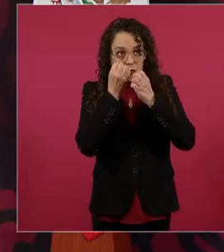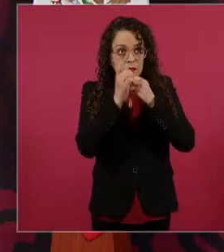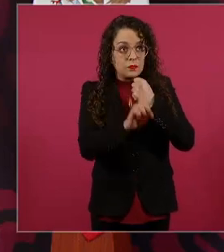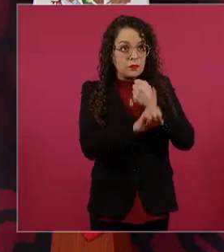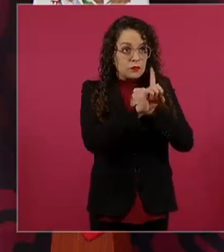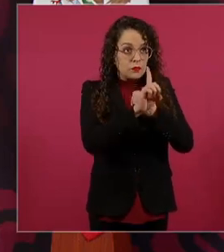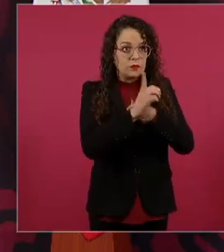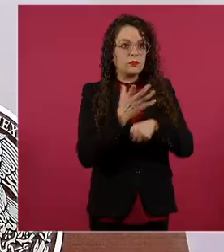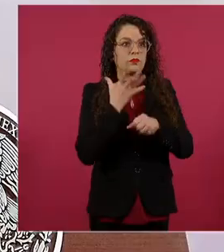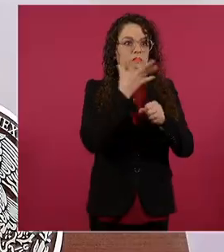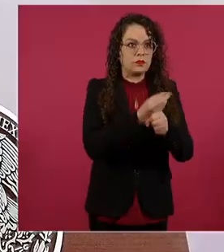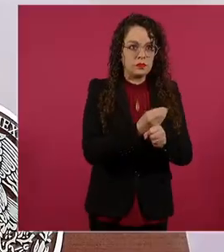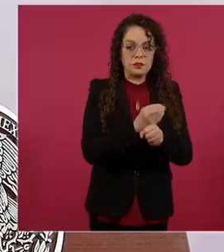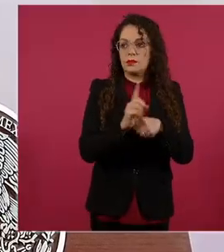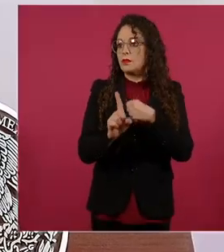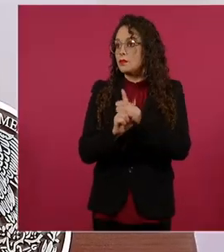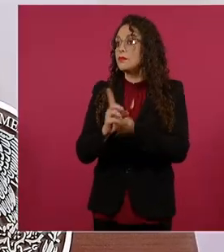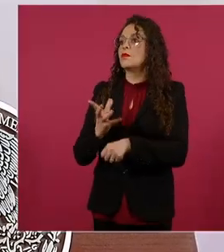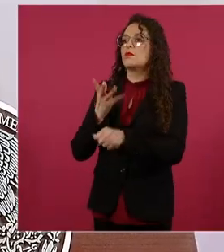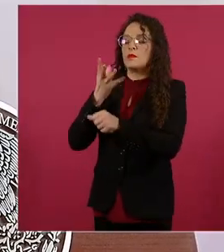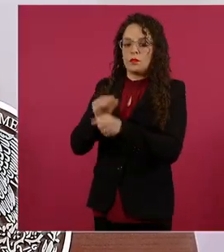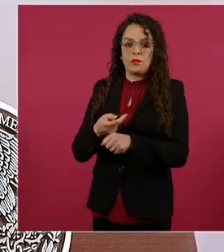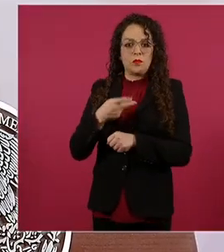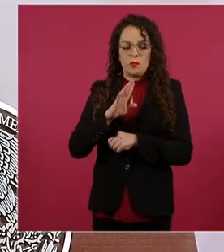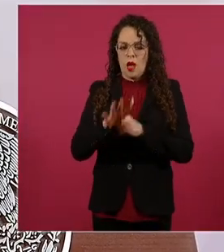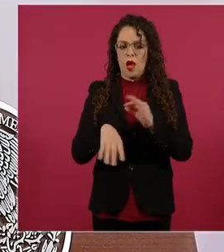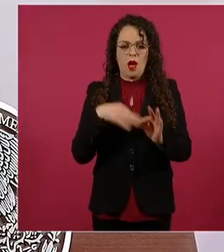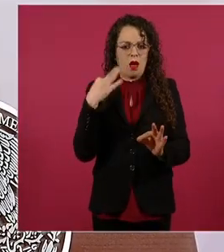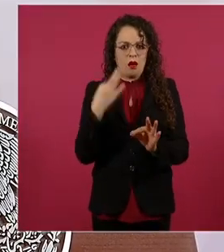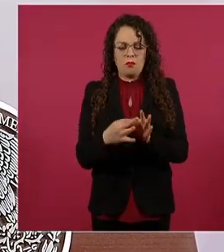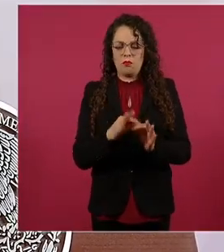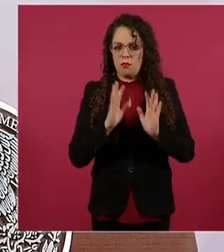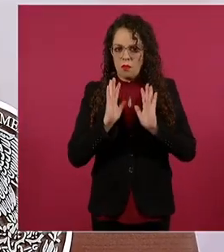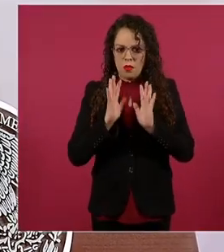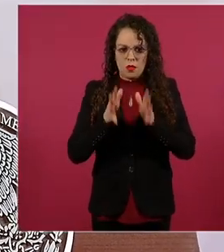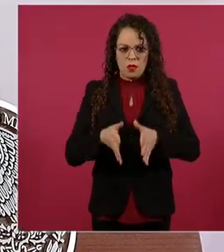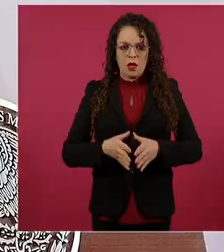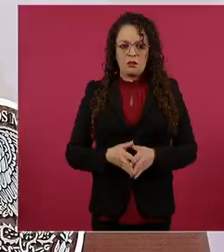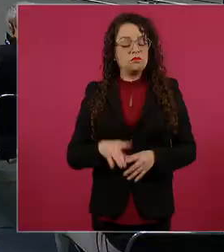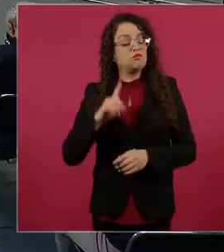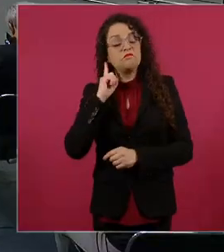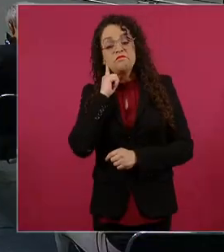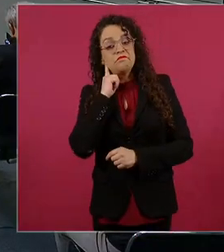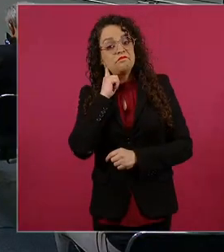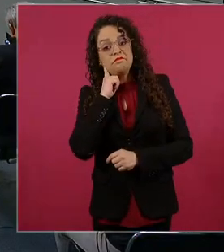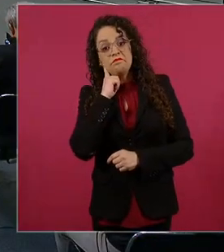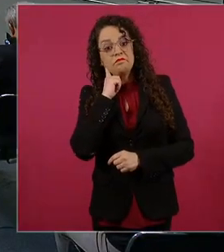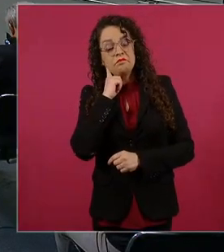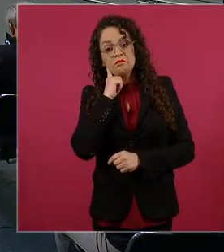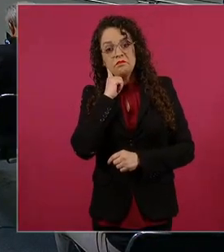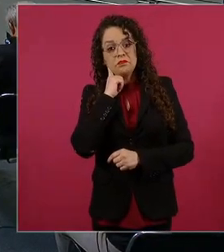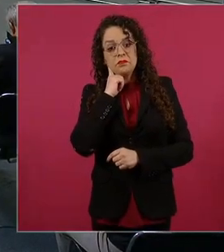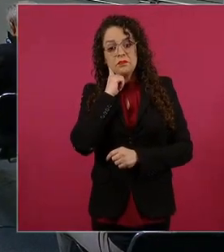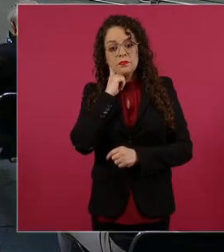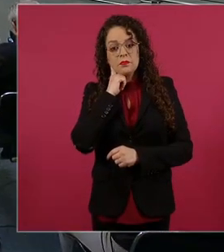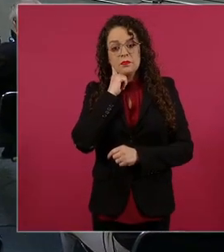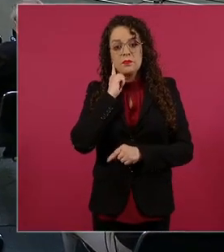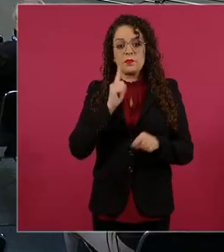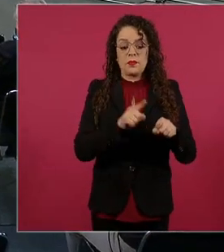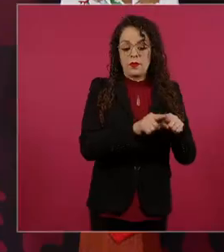ya no tenemos problema ¿ya se terminó? ¿el tramo? Sí no el tramo no la parte